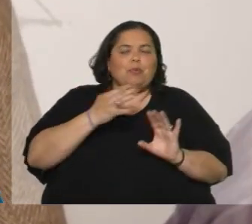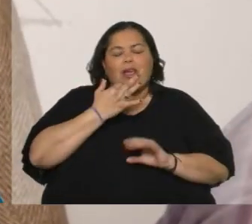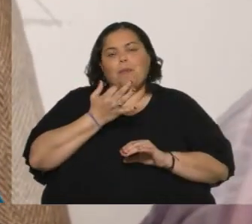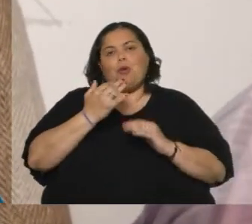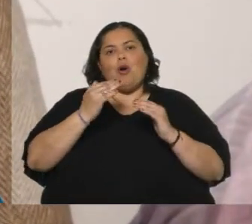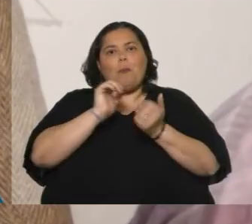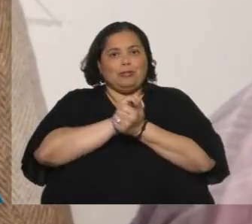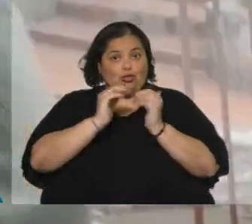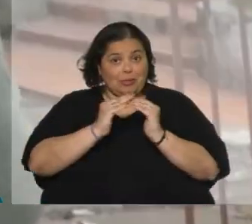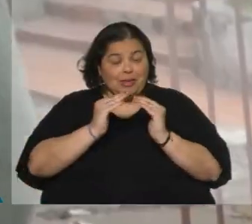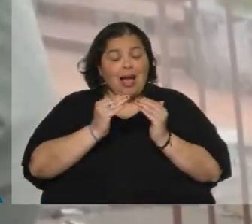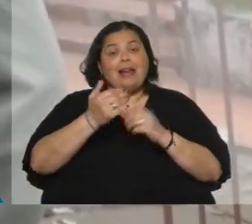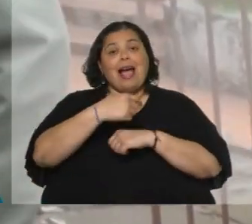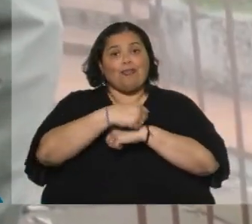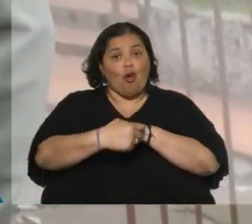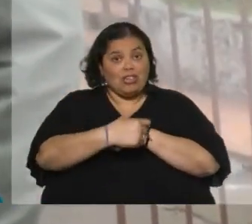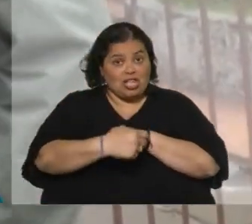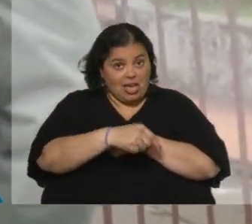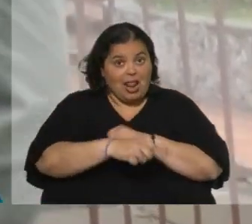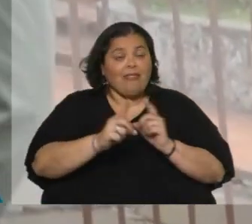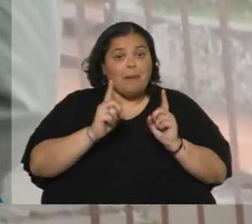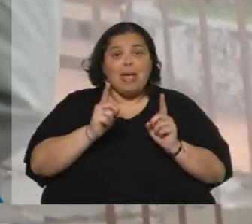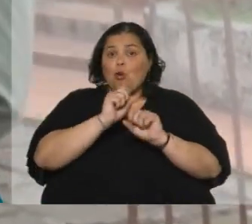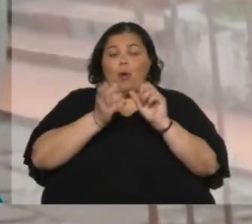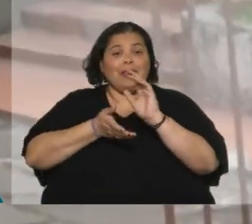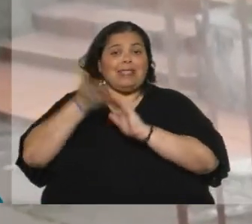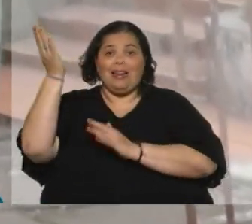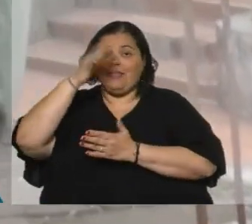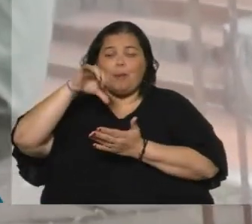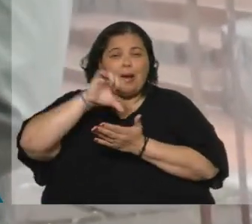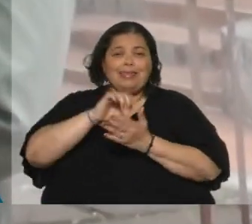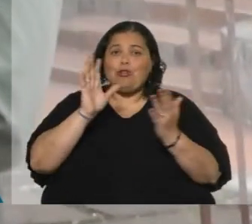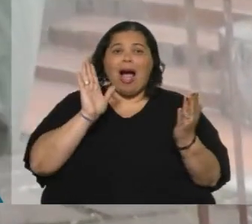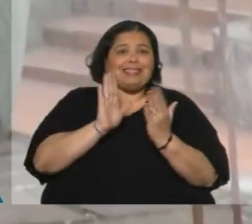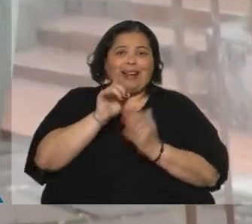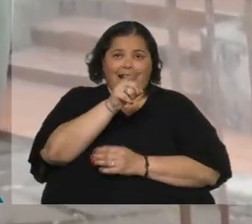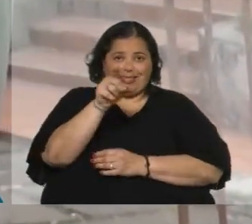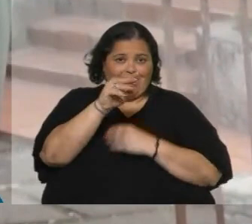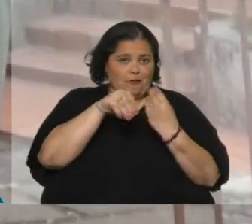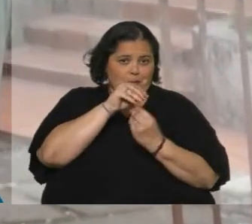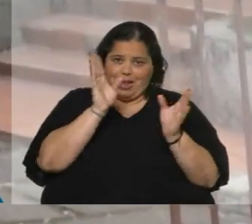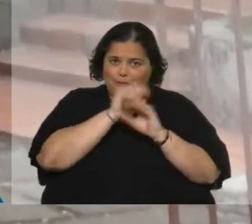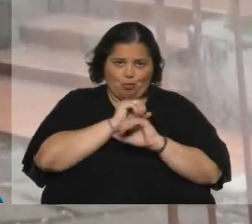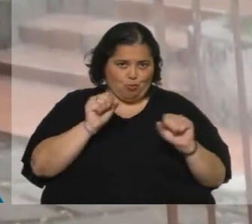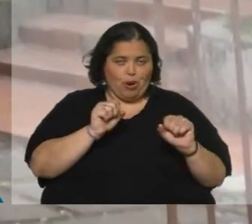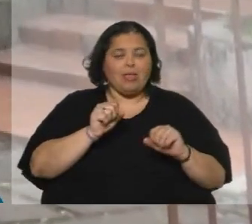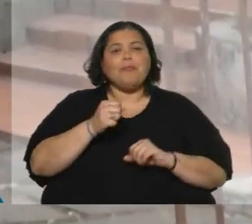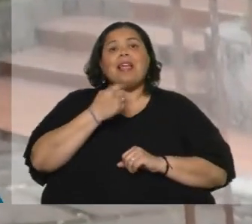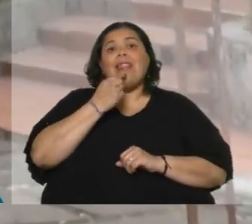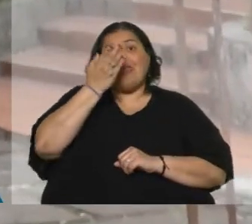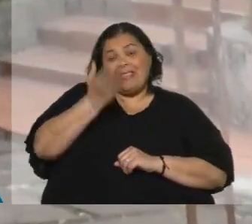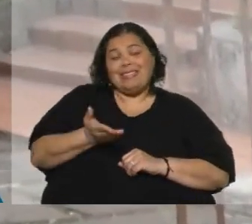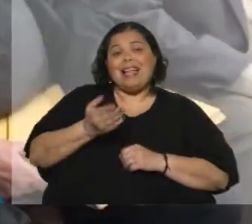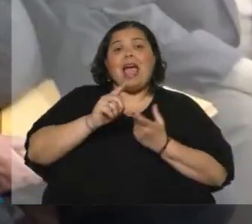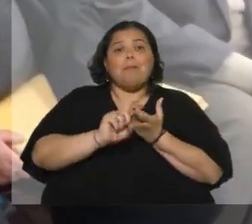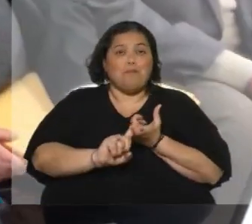tobillera, la prohibición de salir del país, la prohibición de acercarse a las víctimas. Después de 40 años, les pude ver las caras,